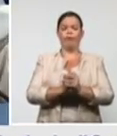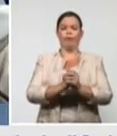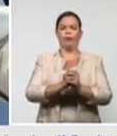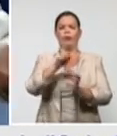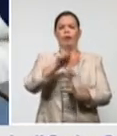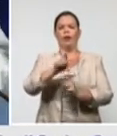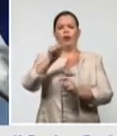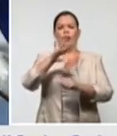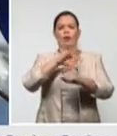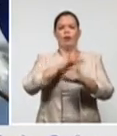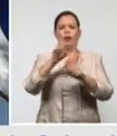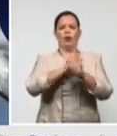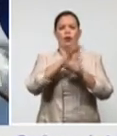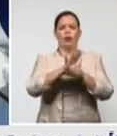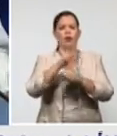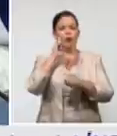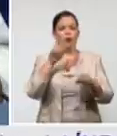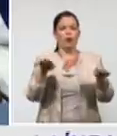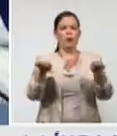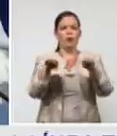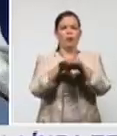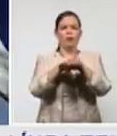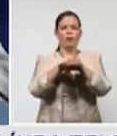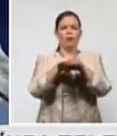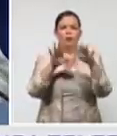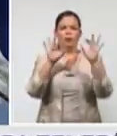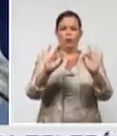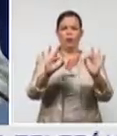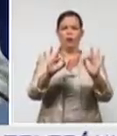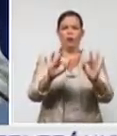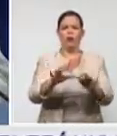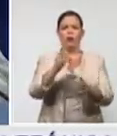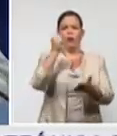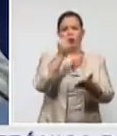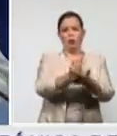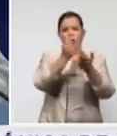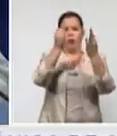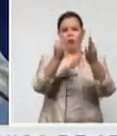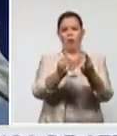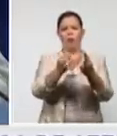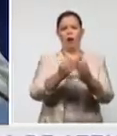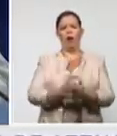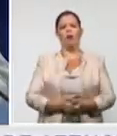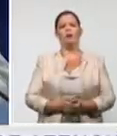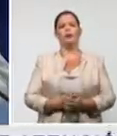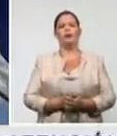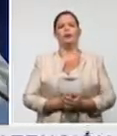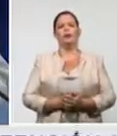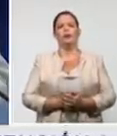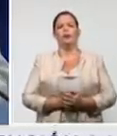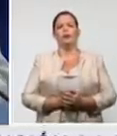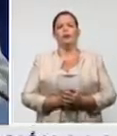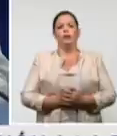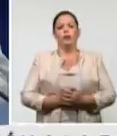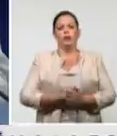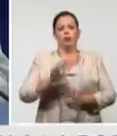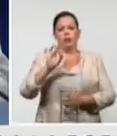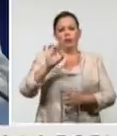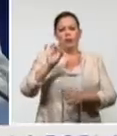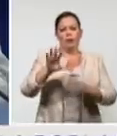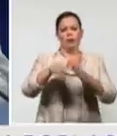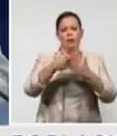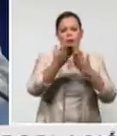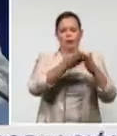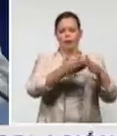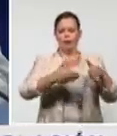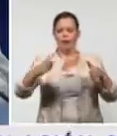que está en correspondencia con los casos que se han confirmado en los últimos 15 días.